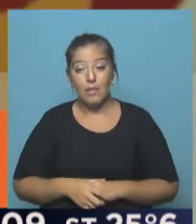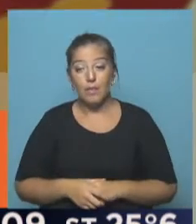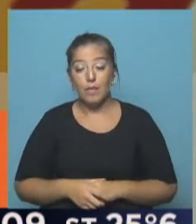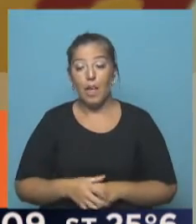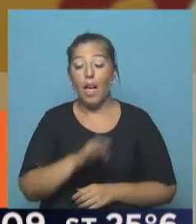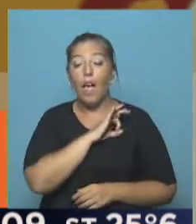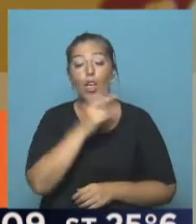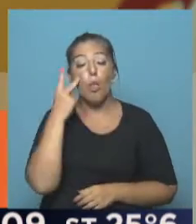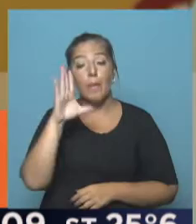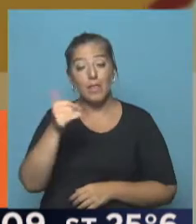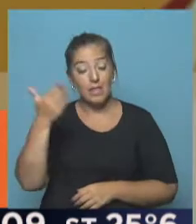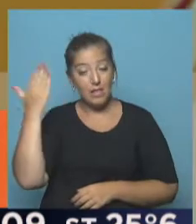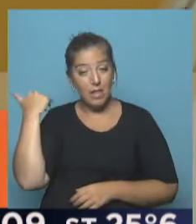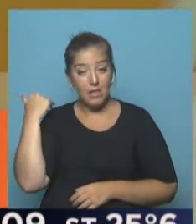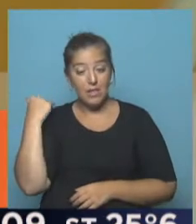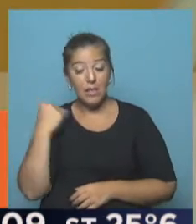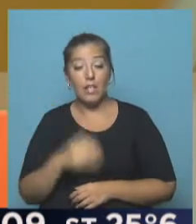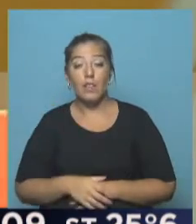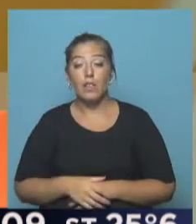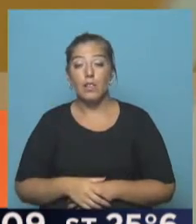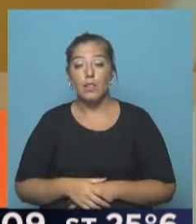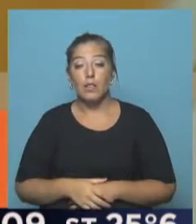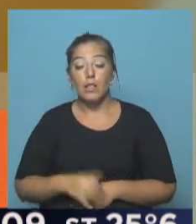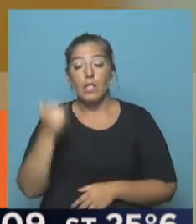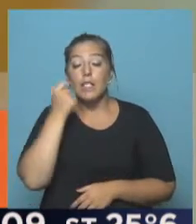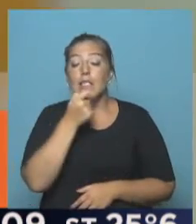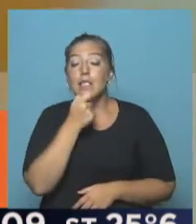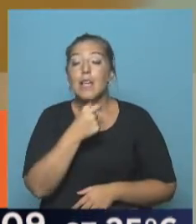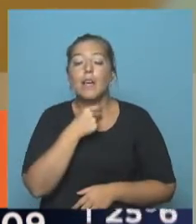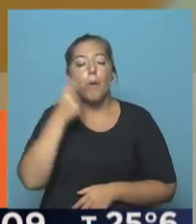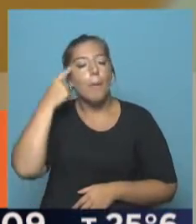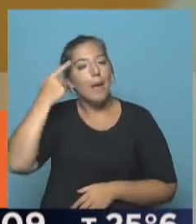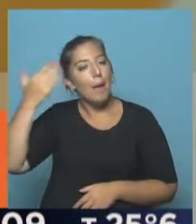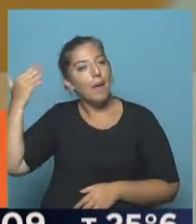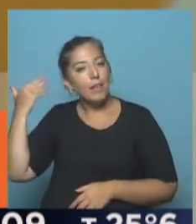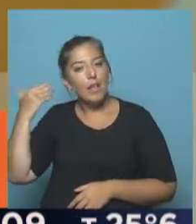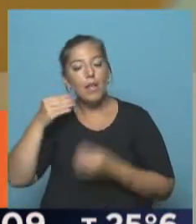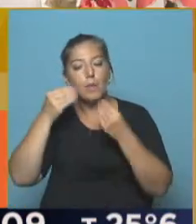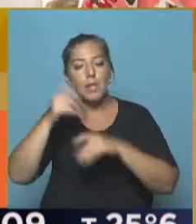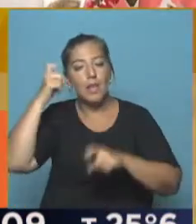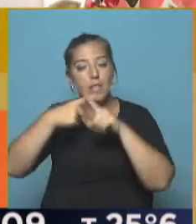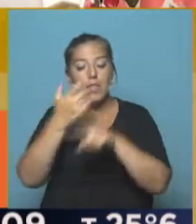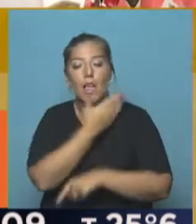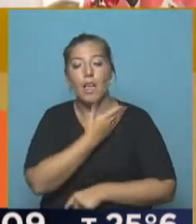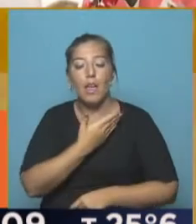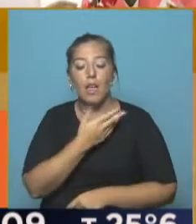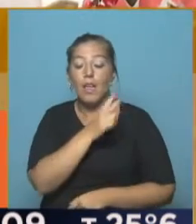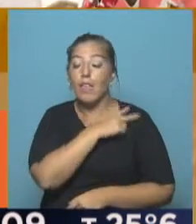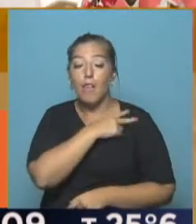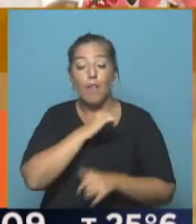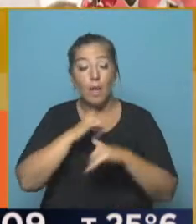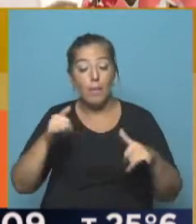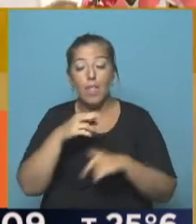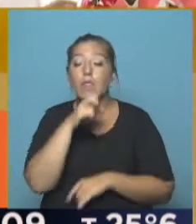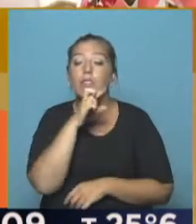año 2016, comenzando en 2016. Y si queremos mirar más para atrás, empieza con el ex jefe de campaña de Donald